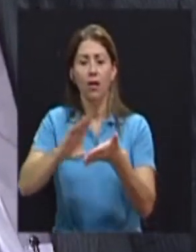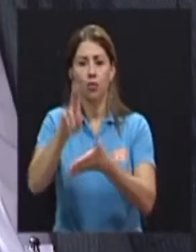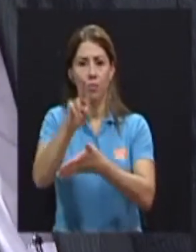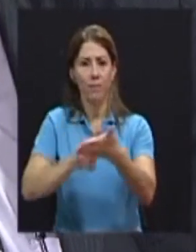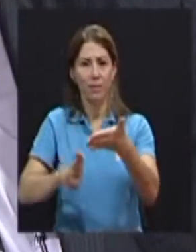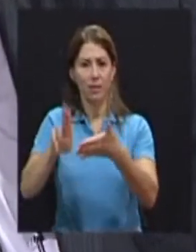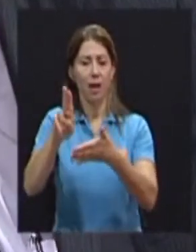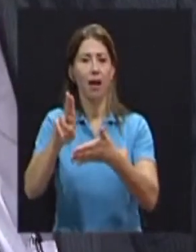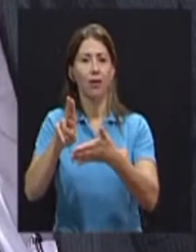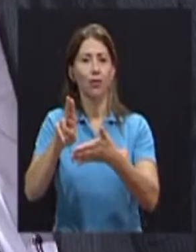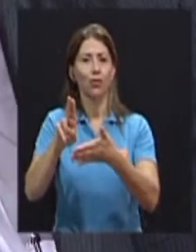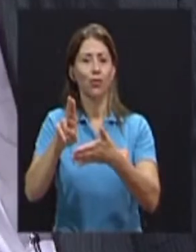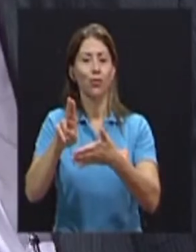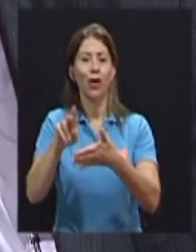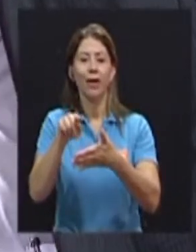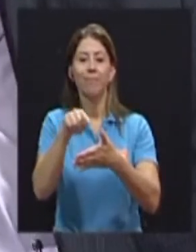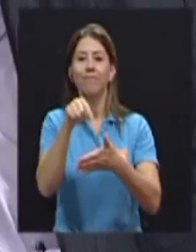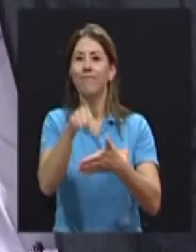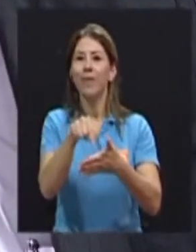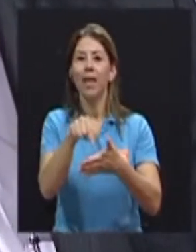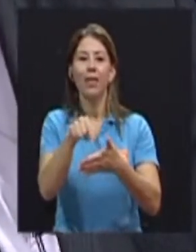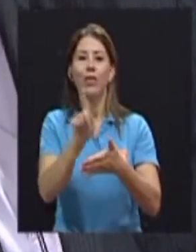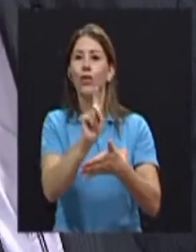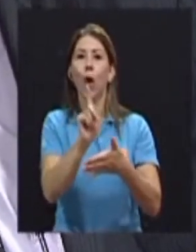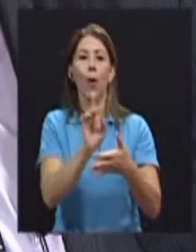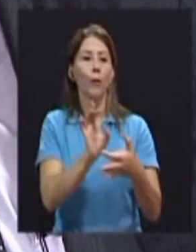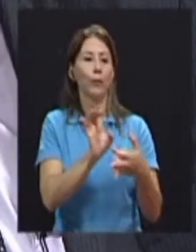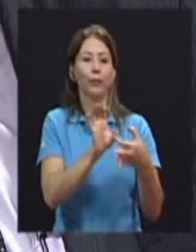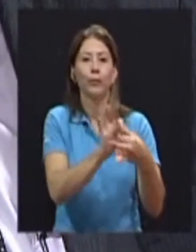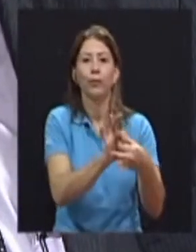no nacen vinculados como debía haber sido,